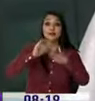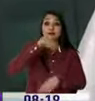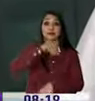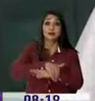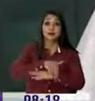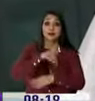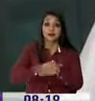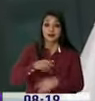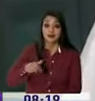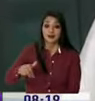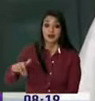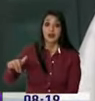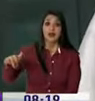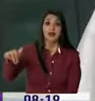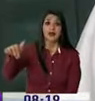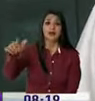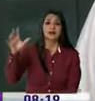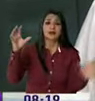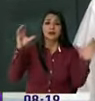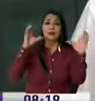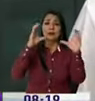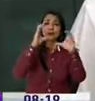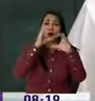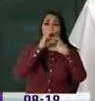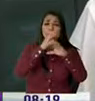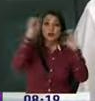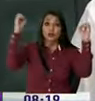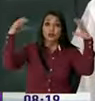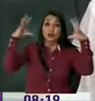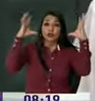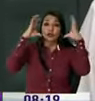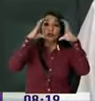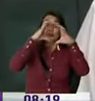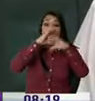es oscuro. Y sabe estar